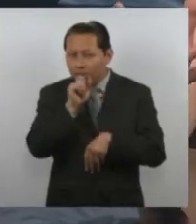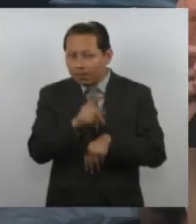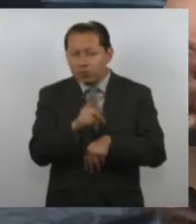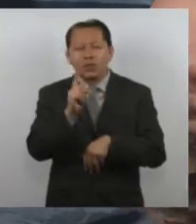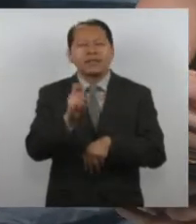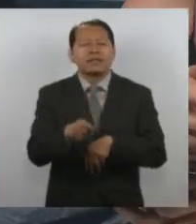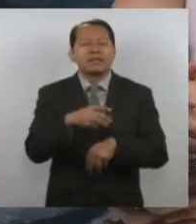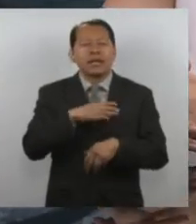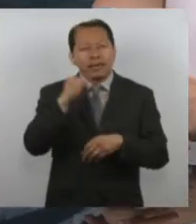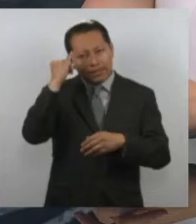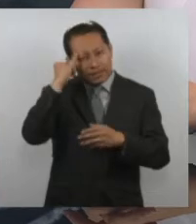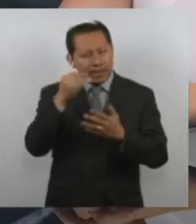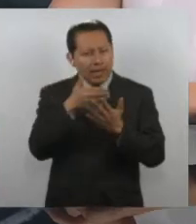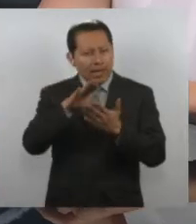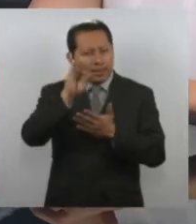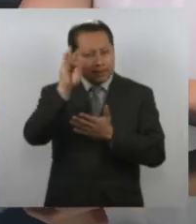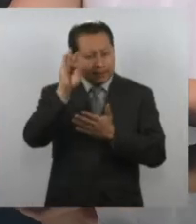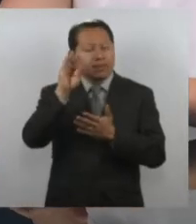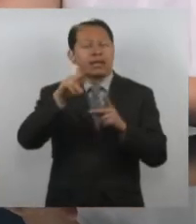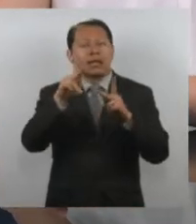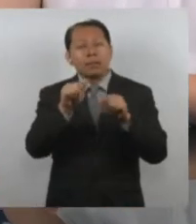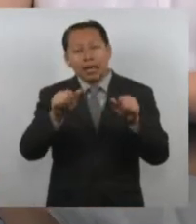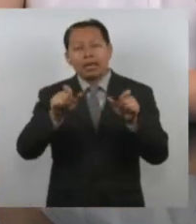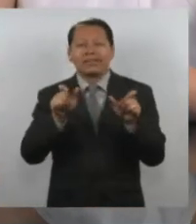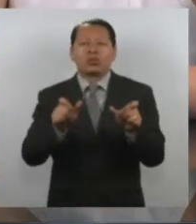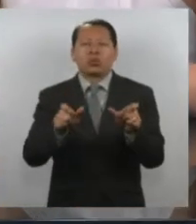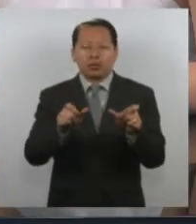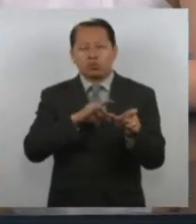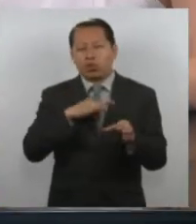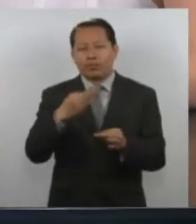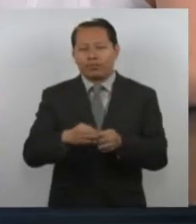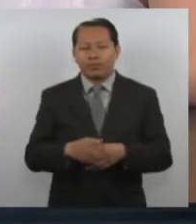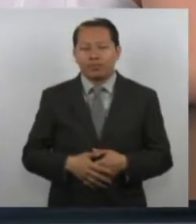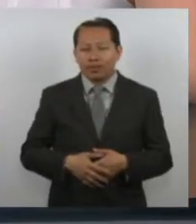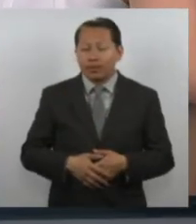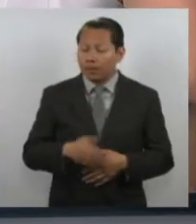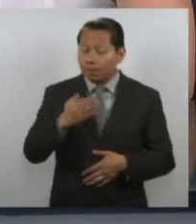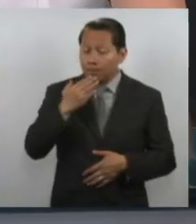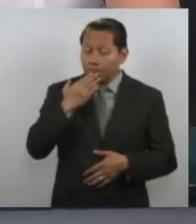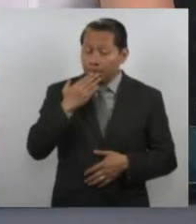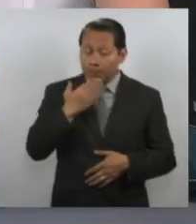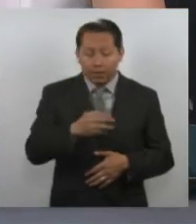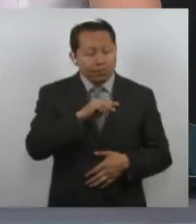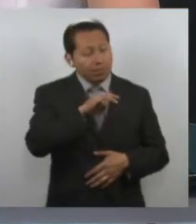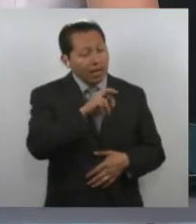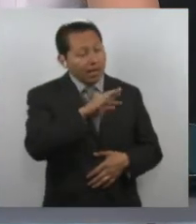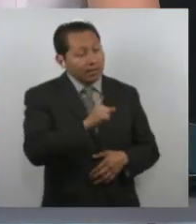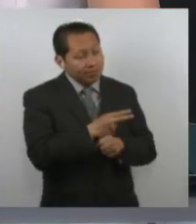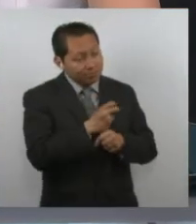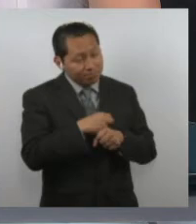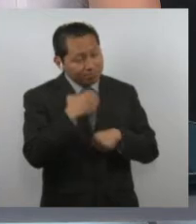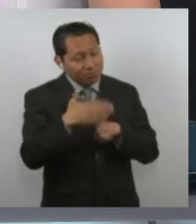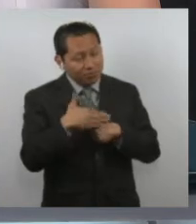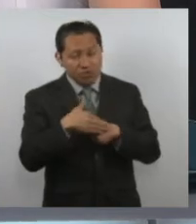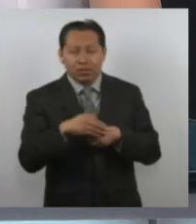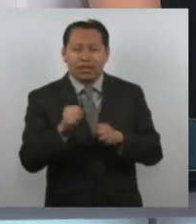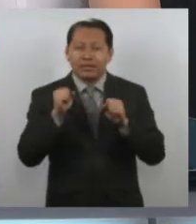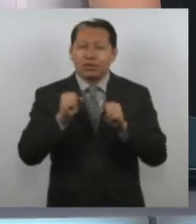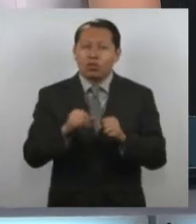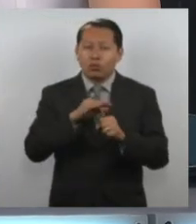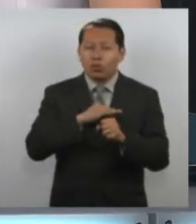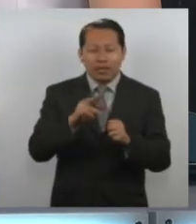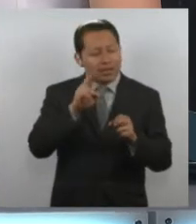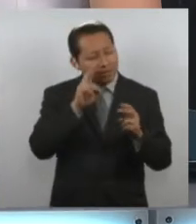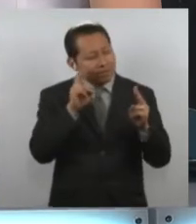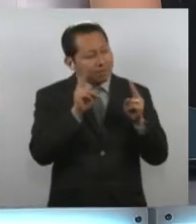que la Estrategia Nacional de Paz y Seguridad tenga efecto, Laxman. Pues te estaremos invitando, María, para que nos detalles un poco más y seguramente esperemos verte en